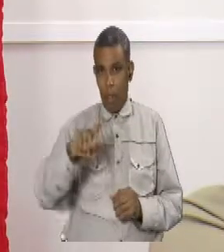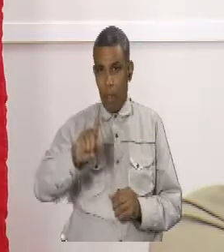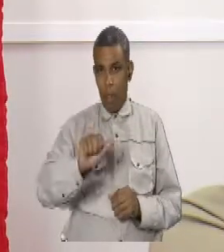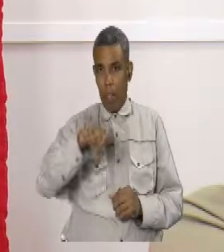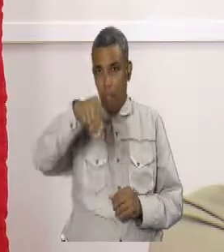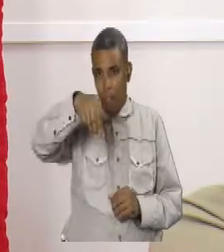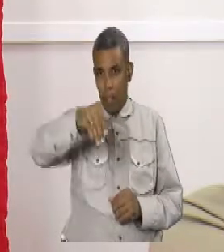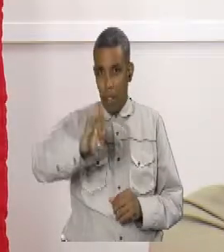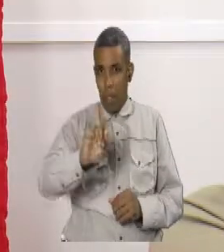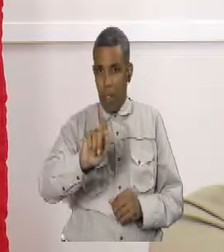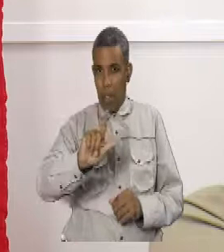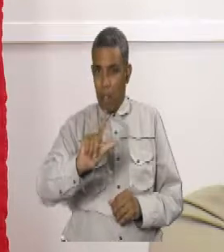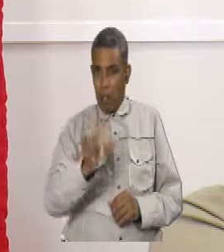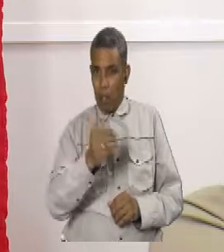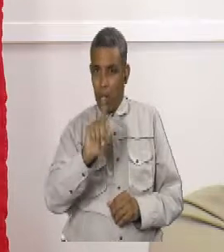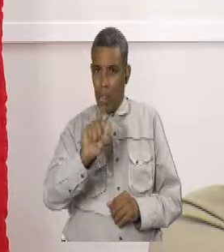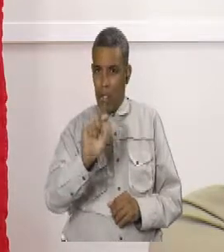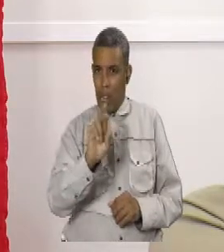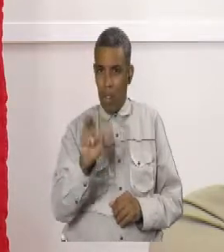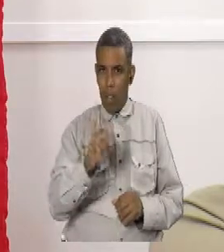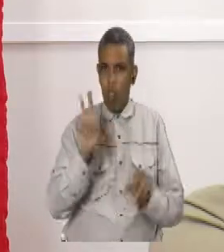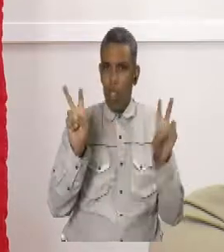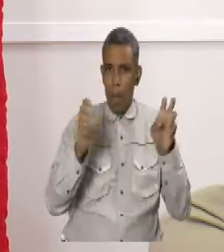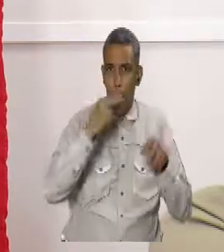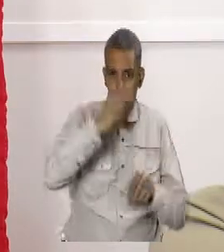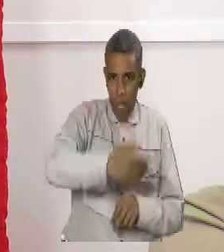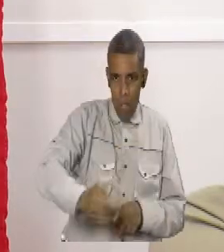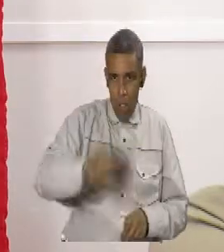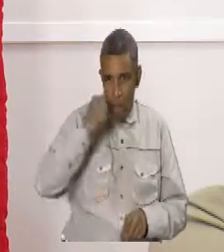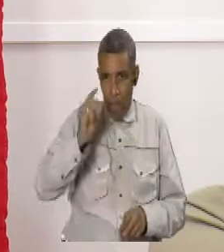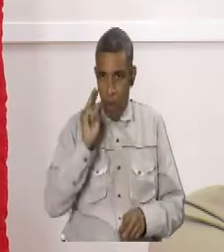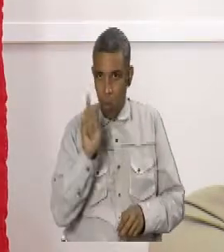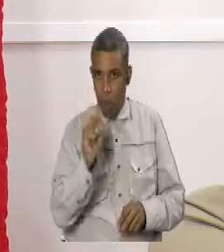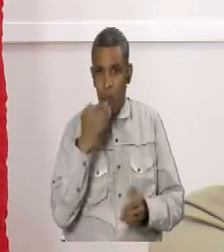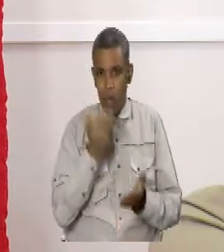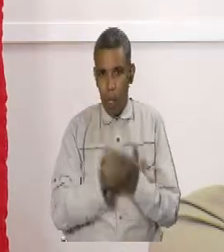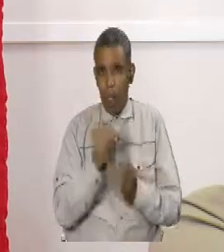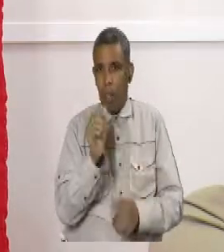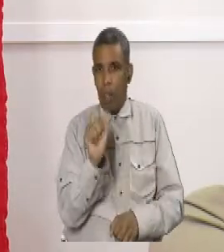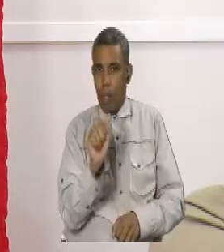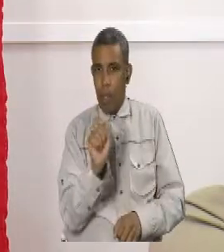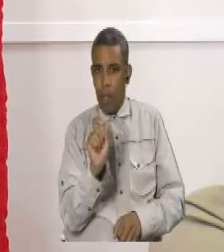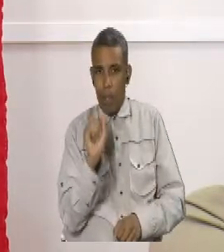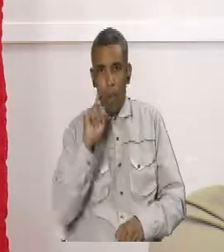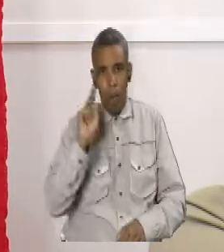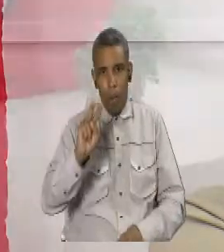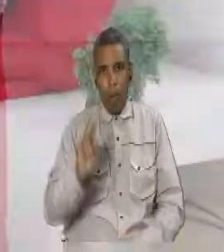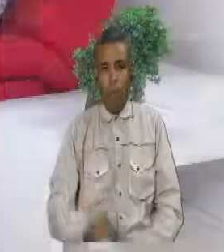todos los martes nos acompaña en temas de pediatría. Nos vemos entonces mañana a 10:30 de la mañana.